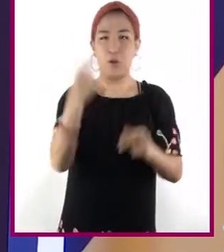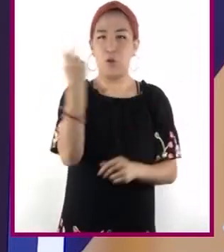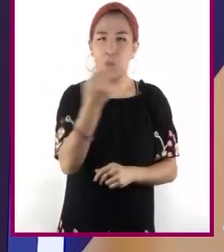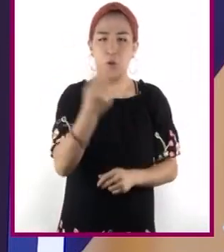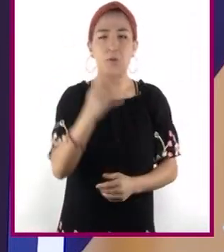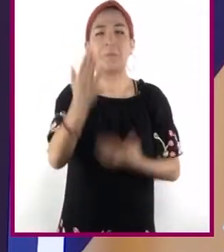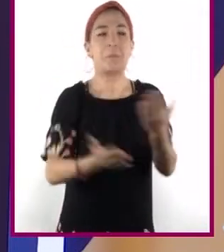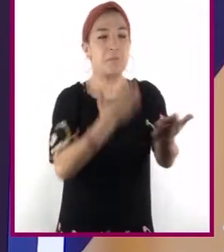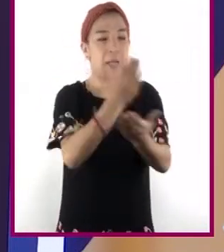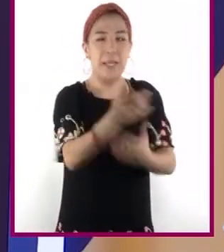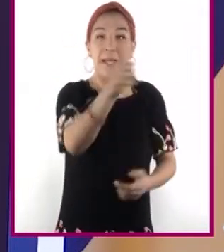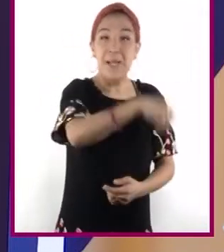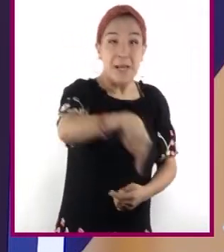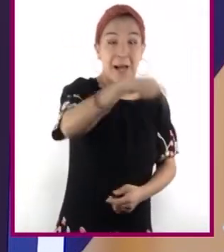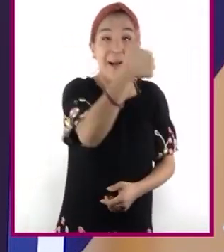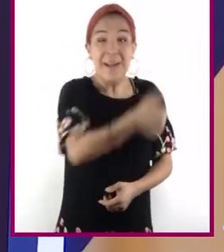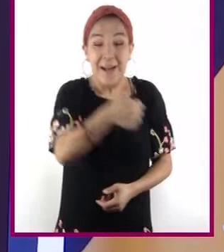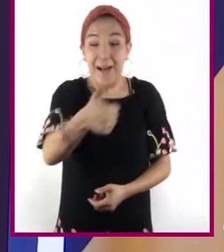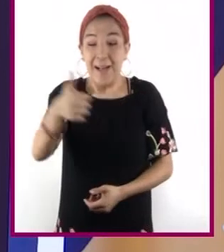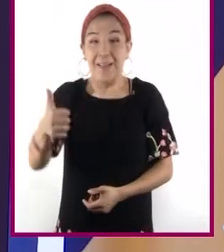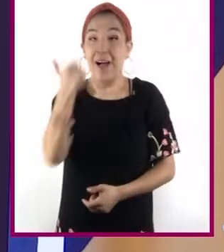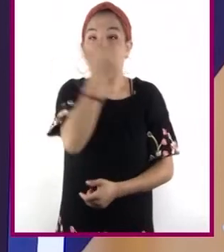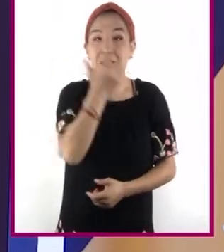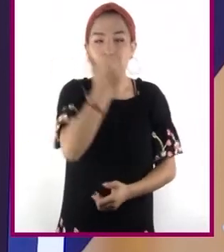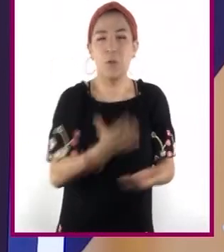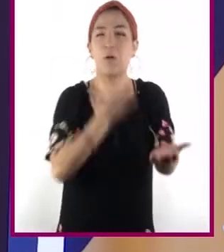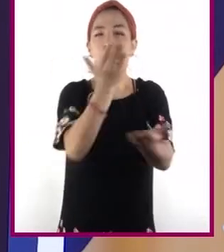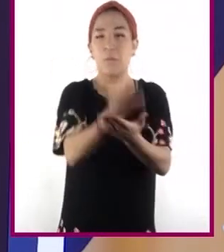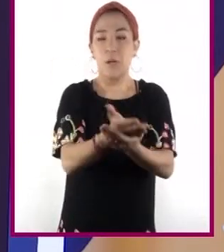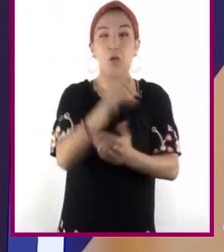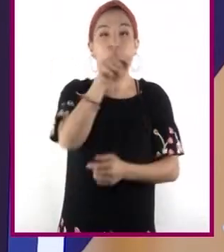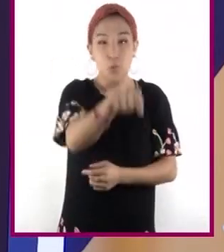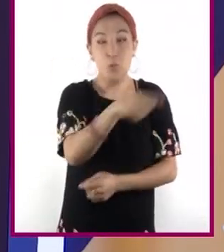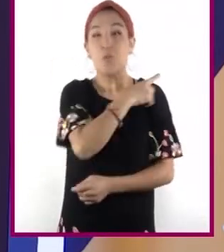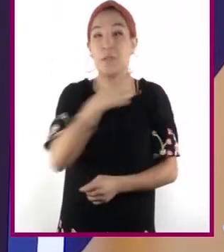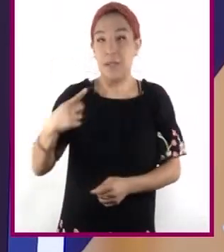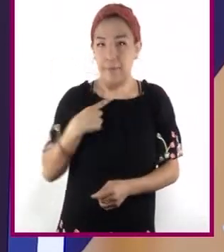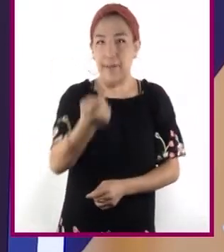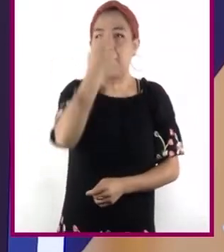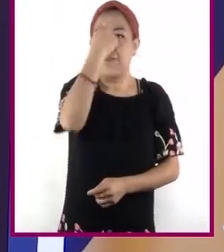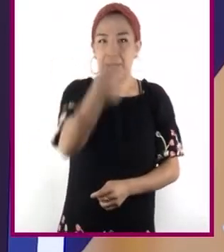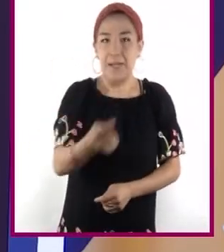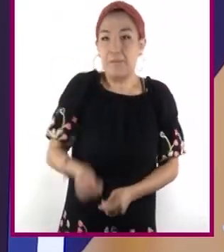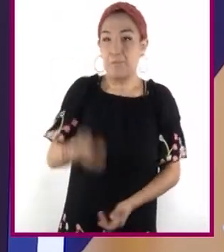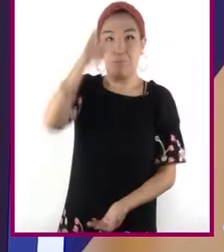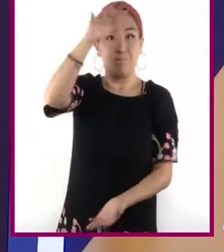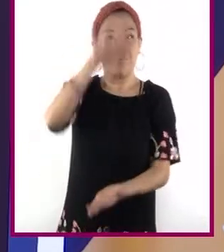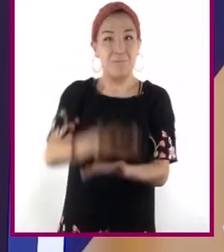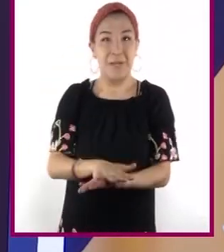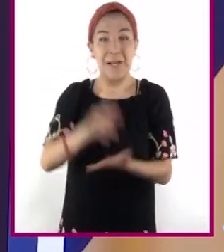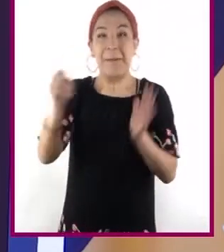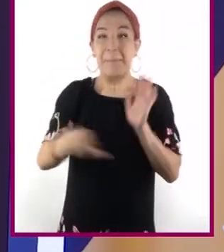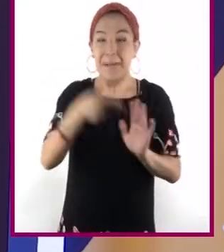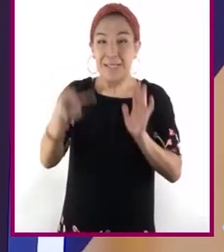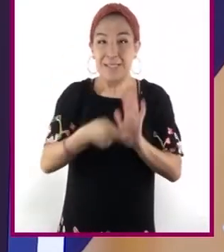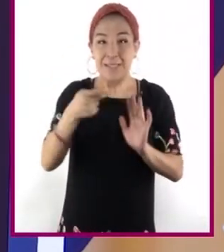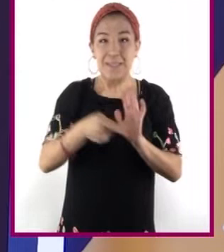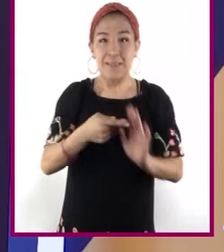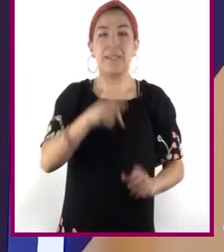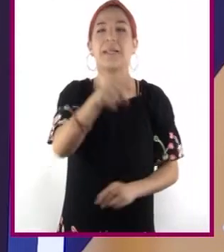pidieron a cada alumno que, además de inventar una secuencia de volados,